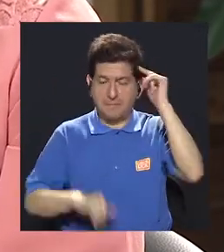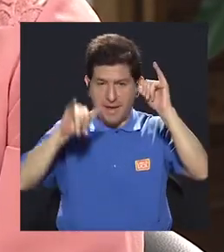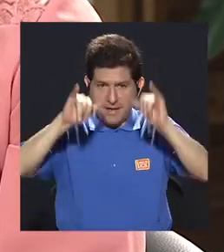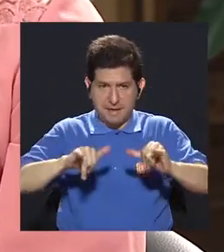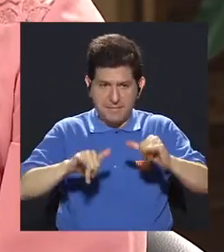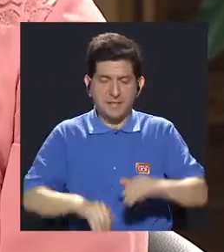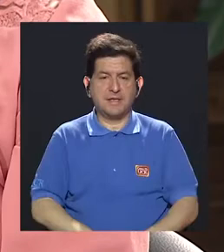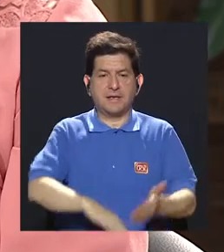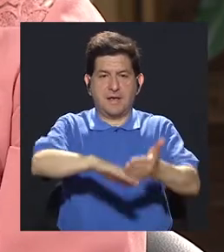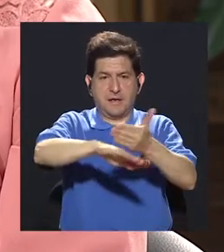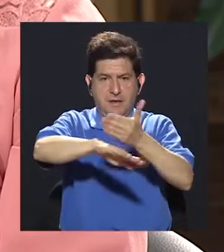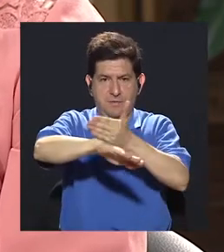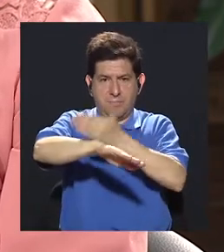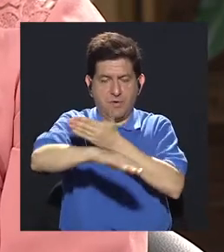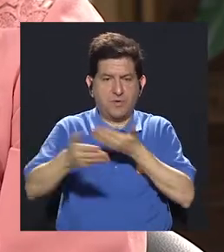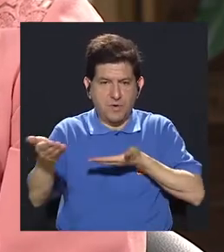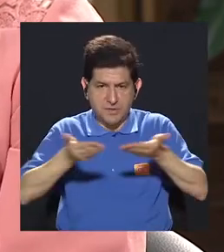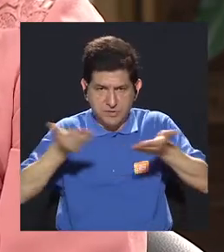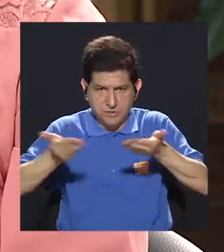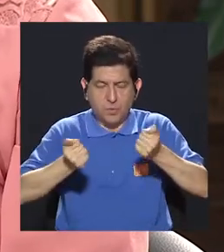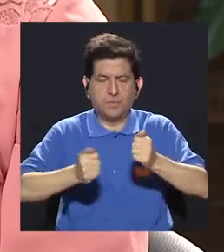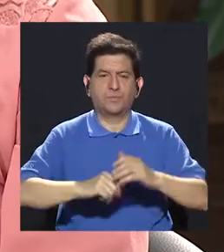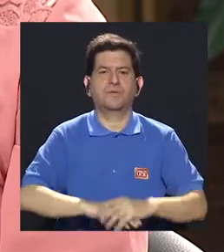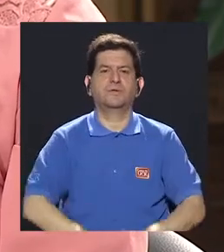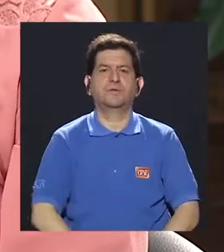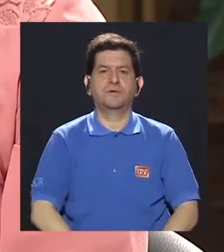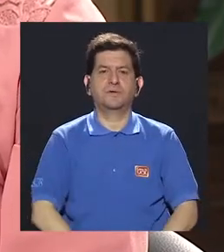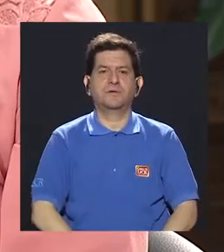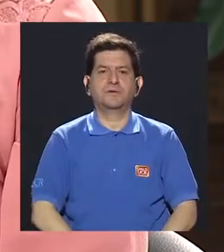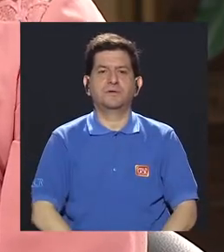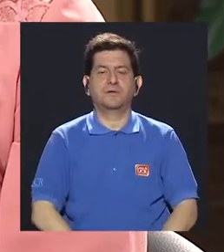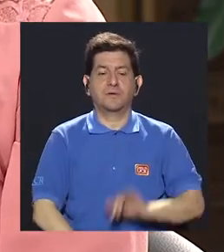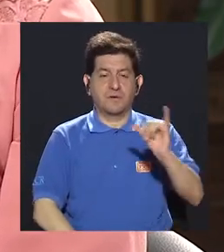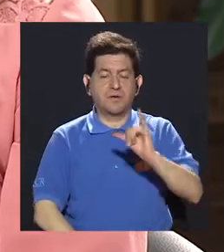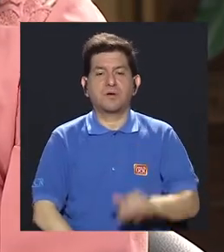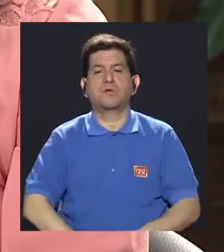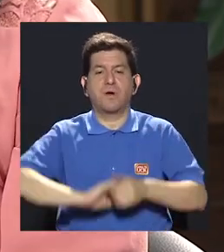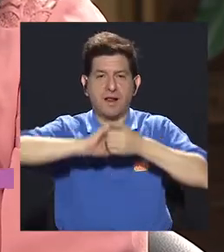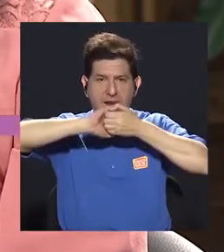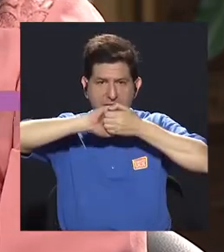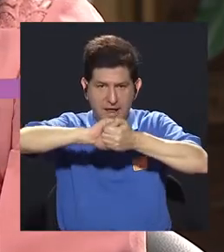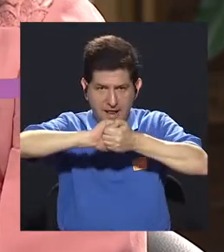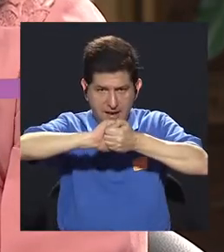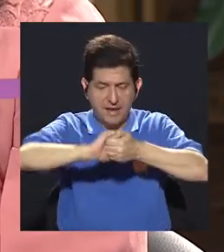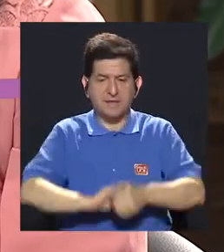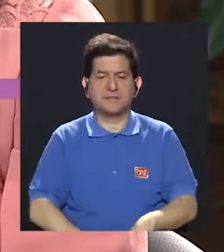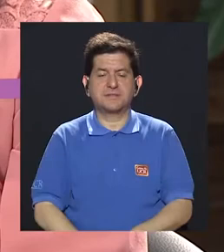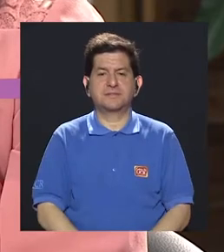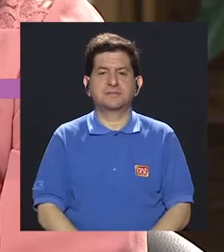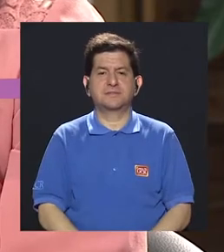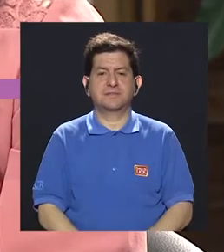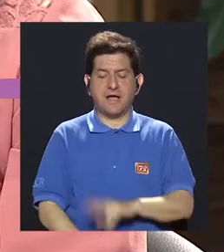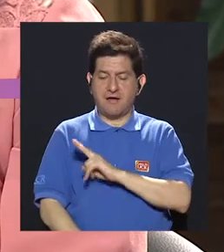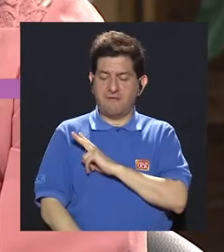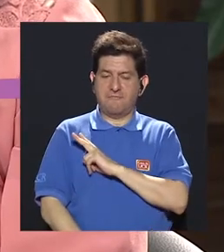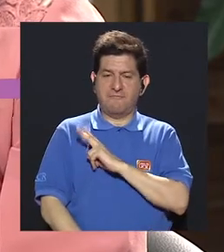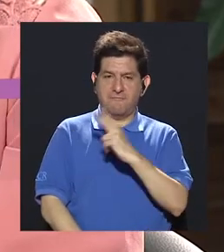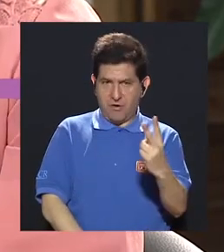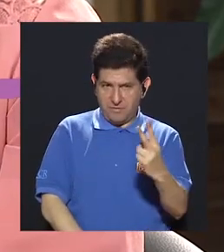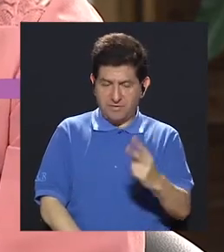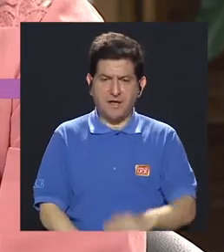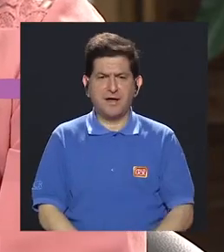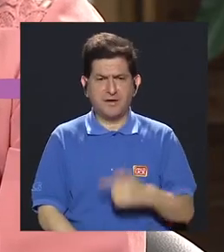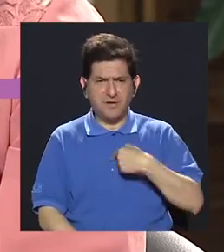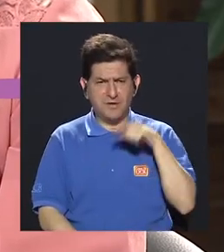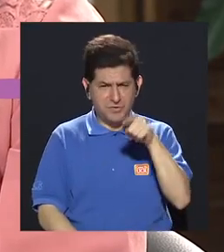la sostenibilidad y escalabilidad de los servicios, y tenemos los aliados voluntarios. Y me gustaría como